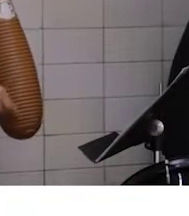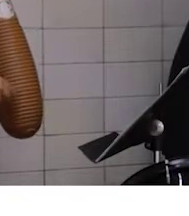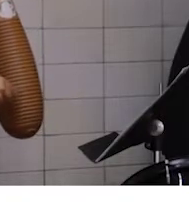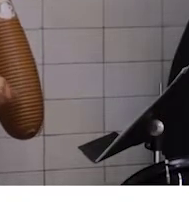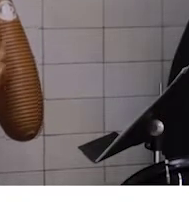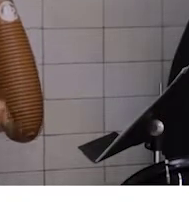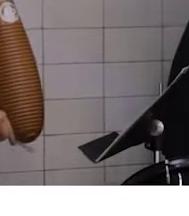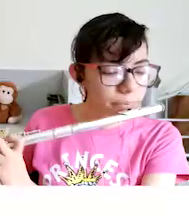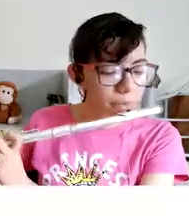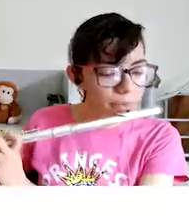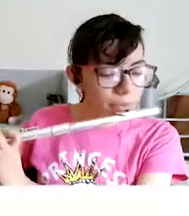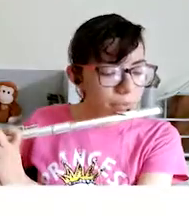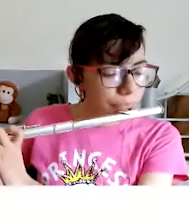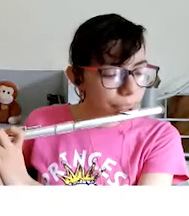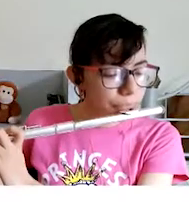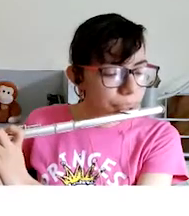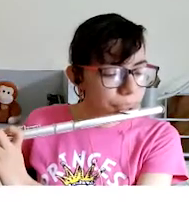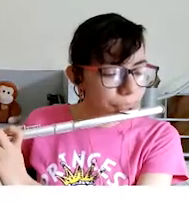Thank you.